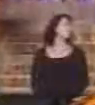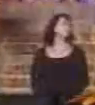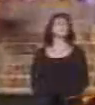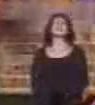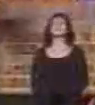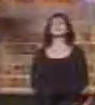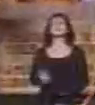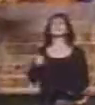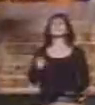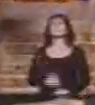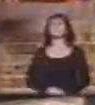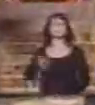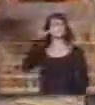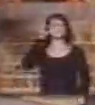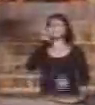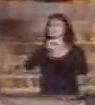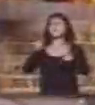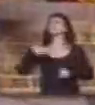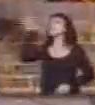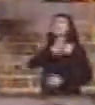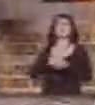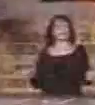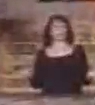De la incompresión, yo no me lo explico.